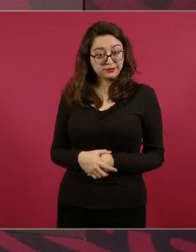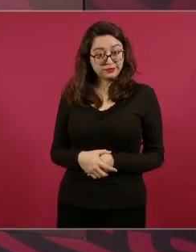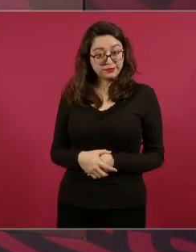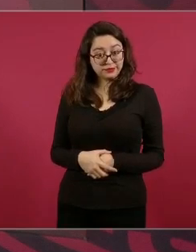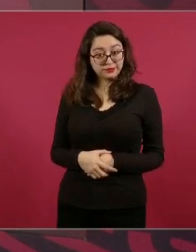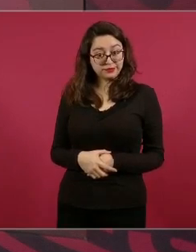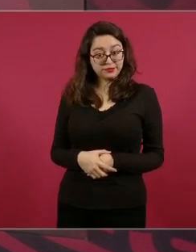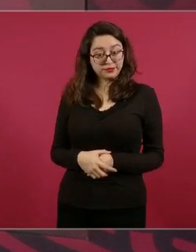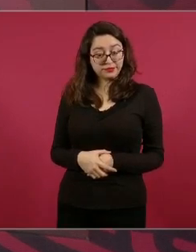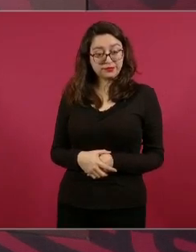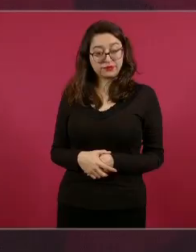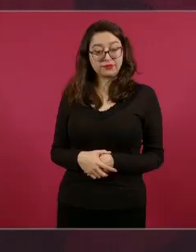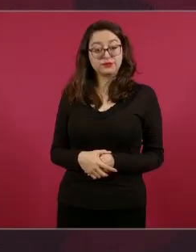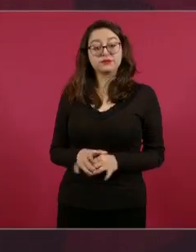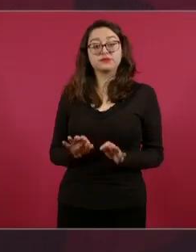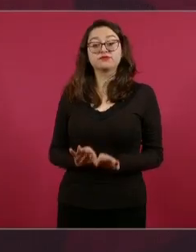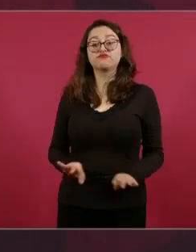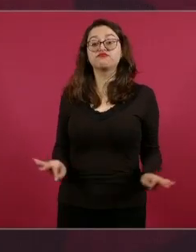Sí,